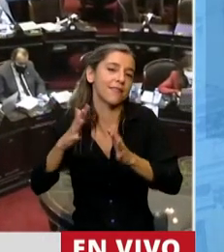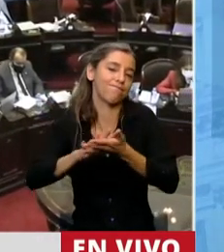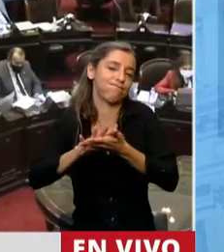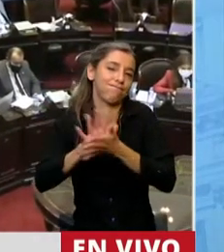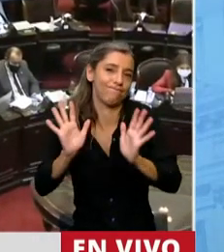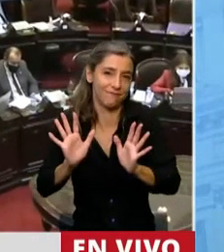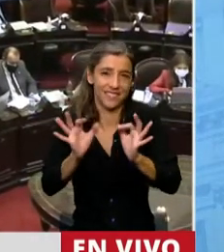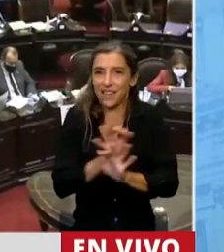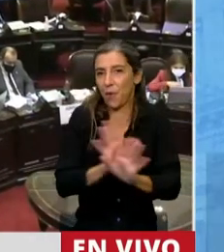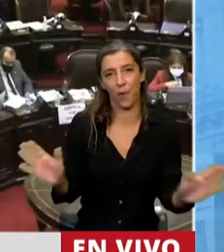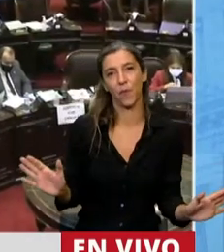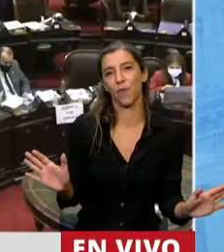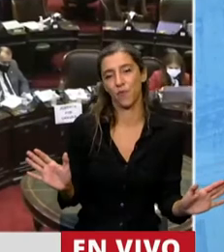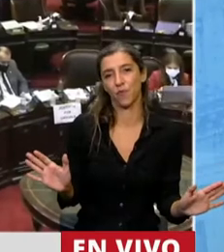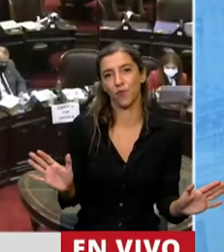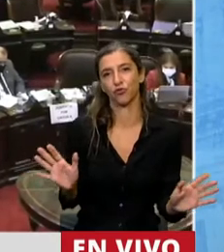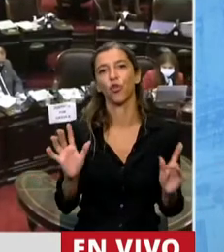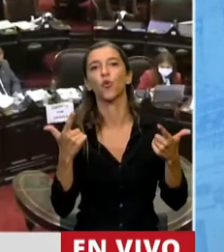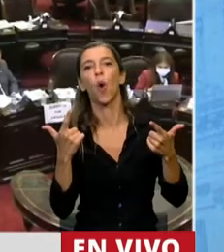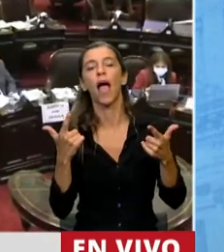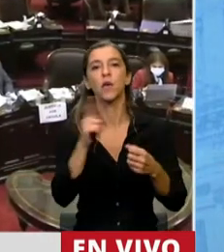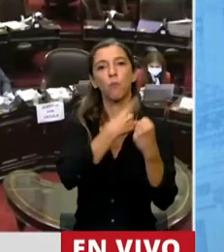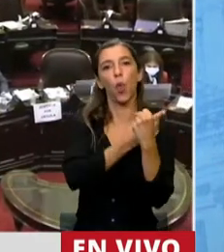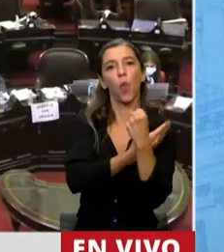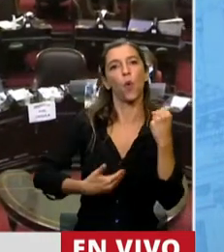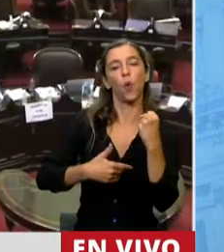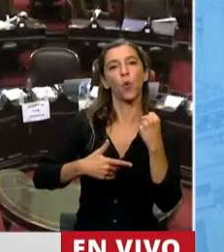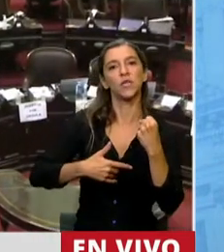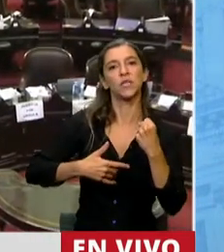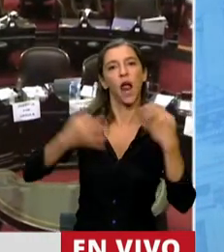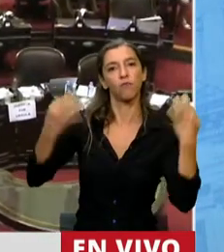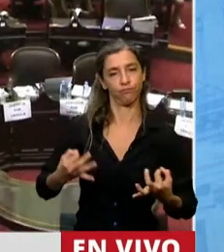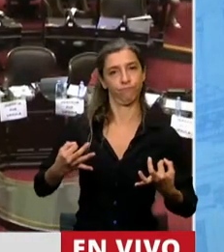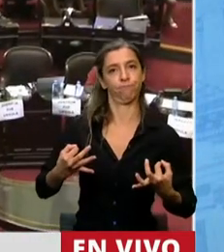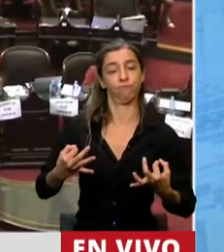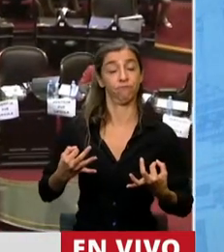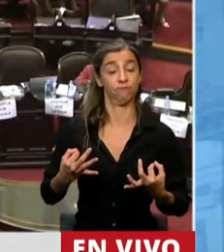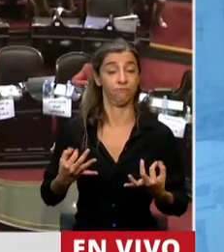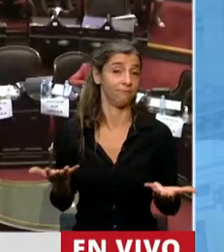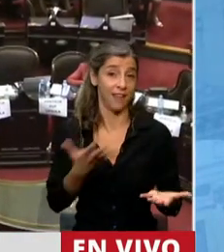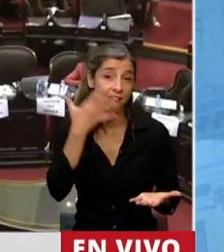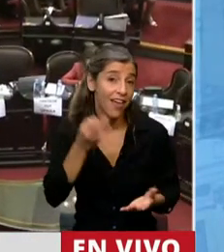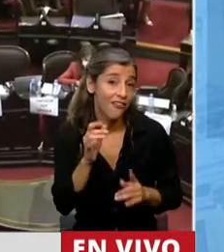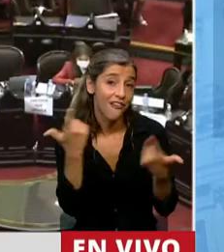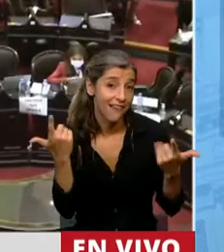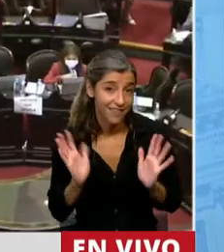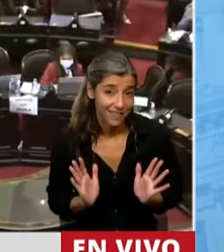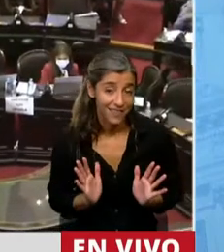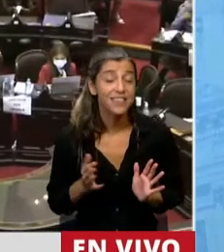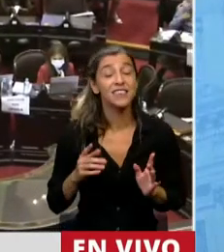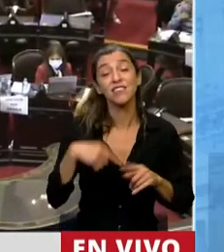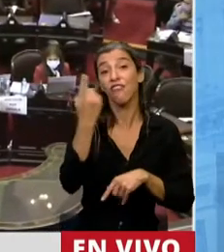no existe la independencia del Poder Judicial. Y tanto no existe que uno de los denunciantes, el doctor